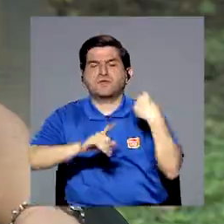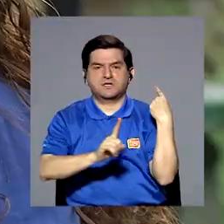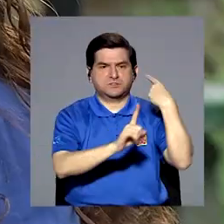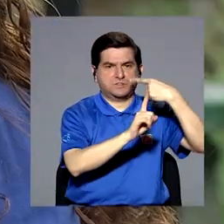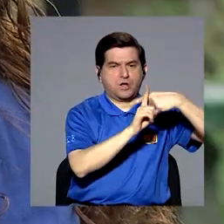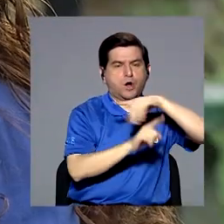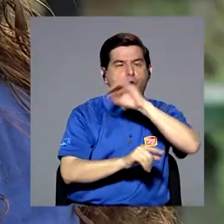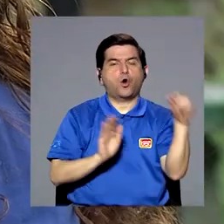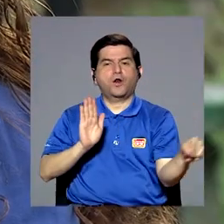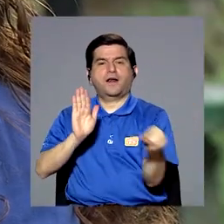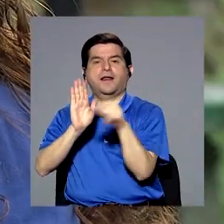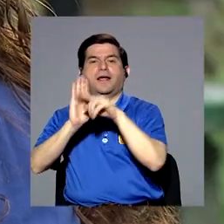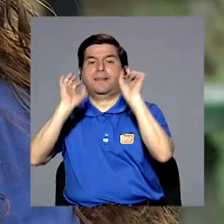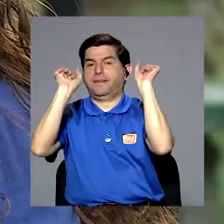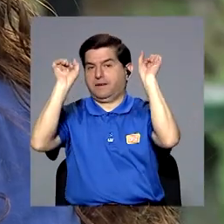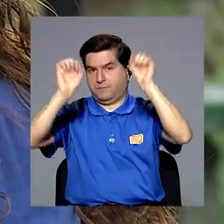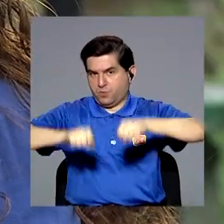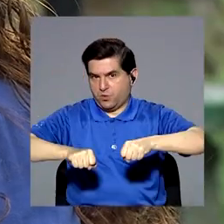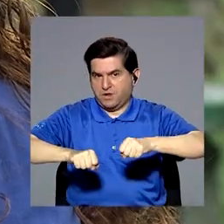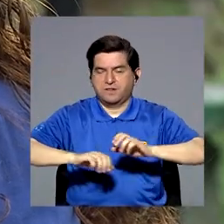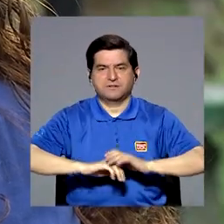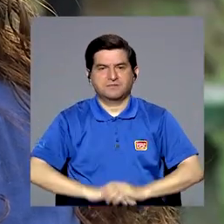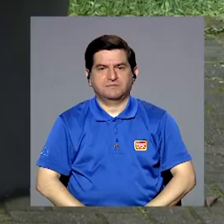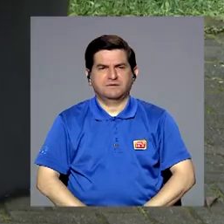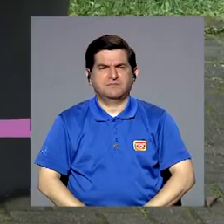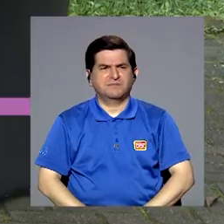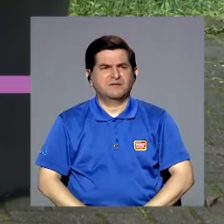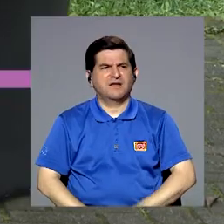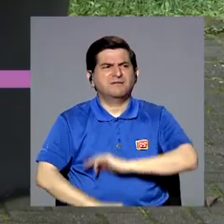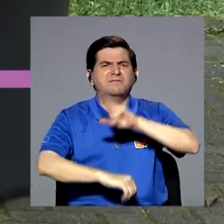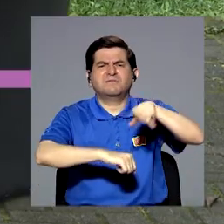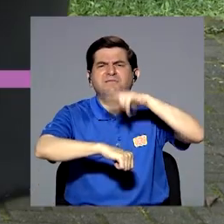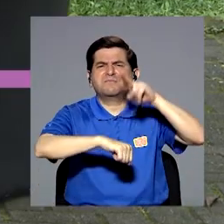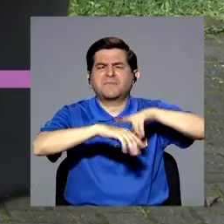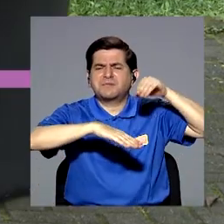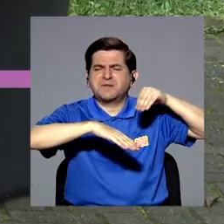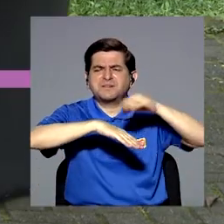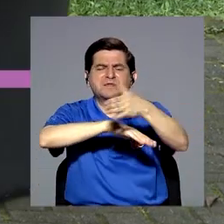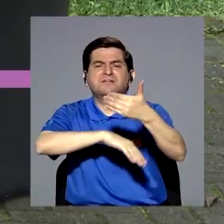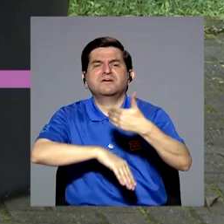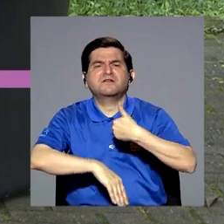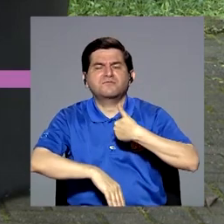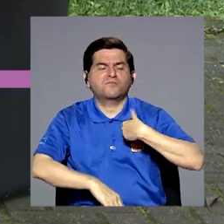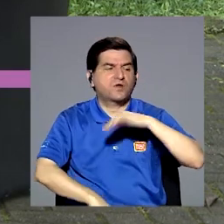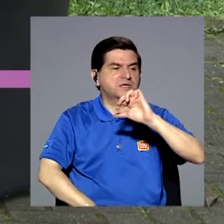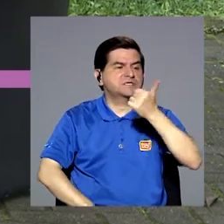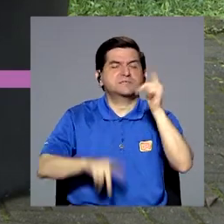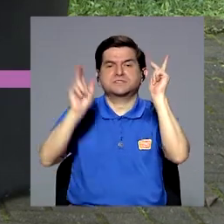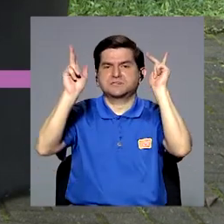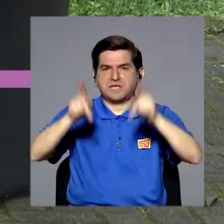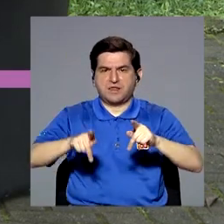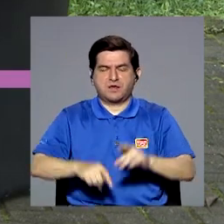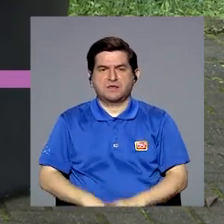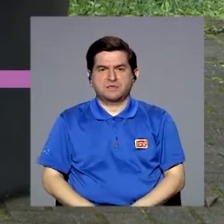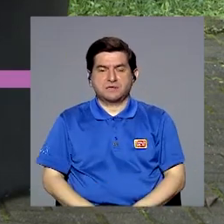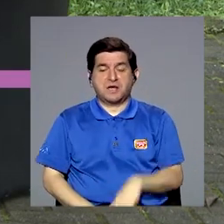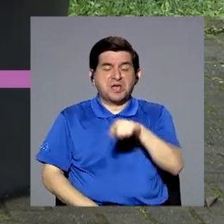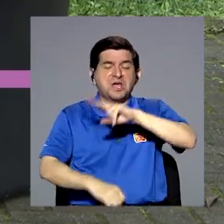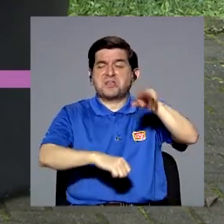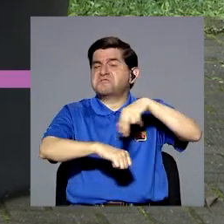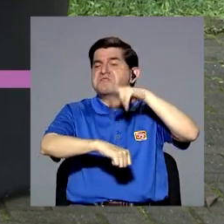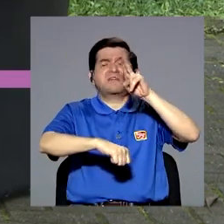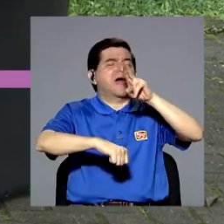ser positiva y puede ser negativa. Y por lo general la influencia que recibimos de otras personas es tan